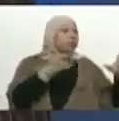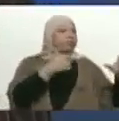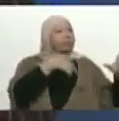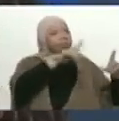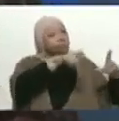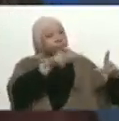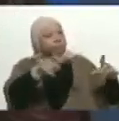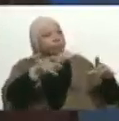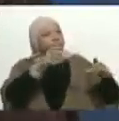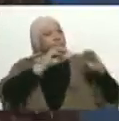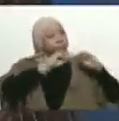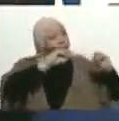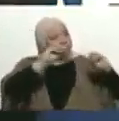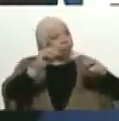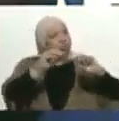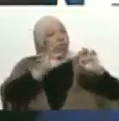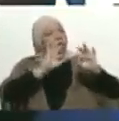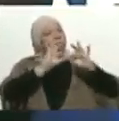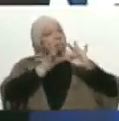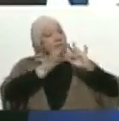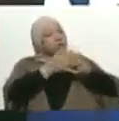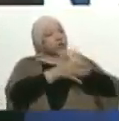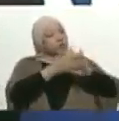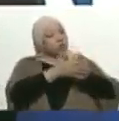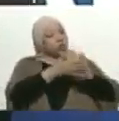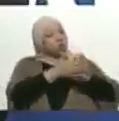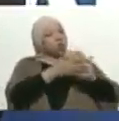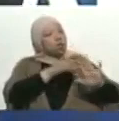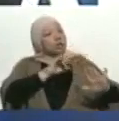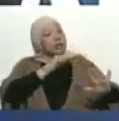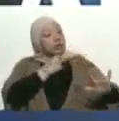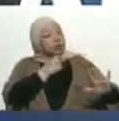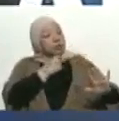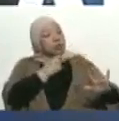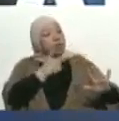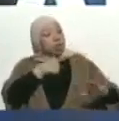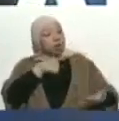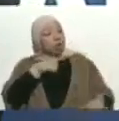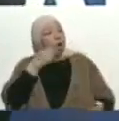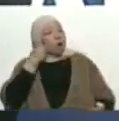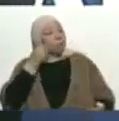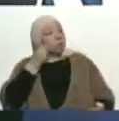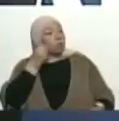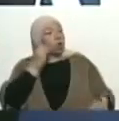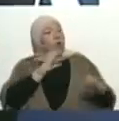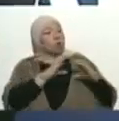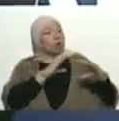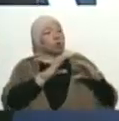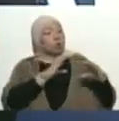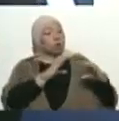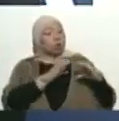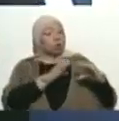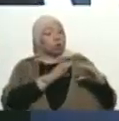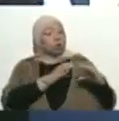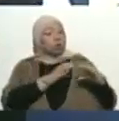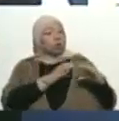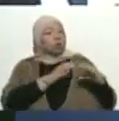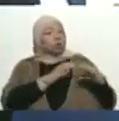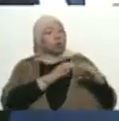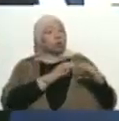llevando estas informaciones, rompiendo ese silencio. Lo digo yo mismo por mi propia experiencia como comunicador